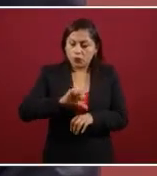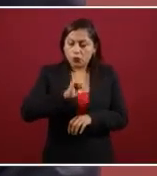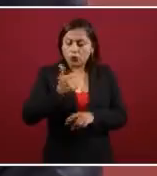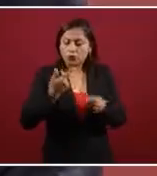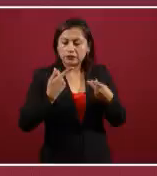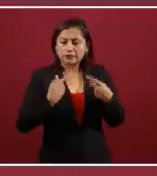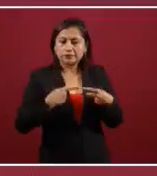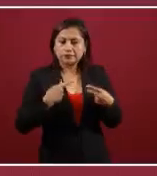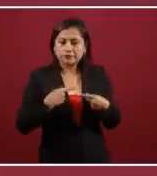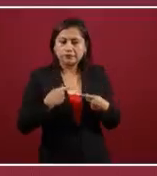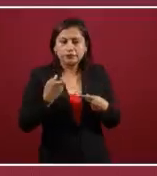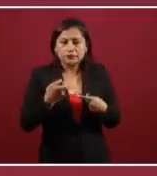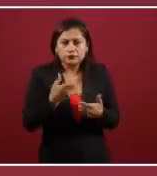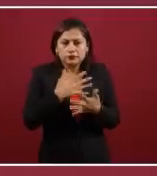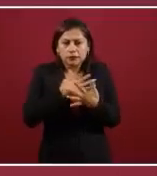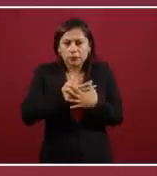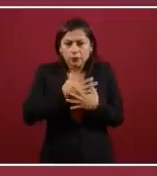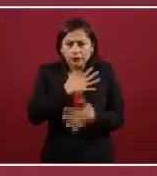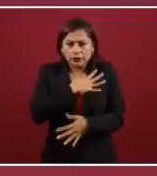Eso no